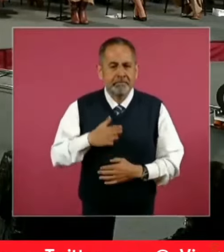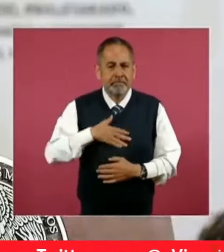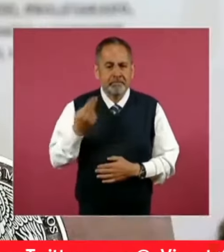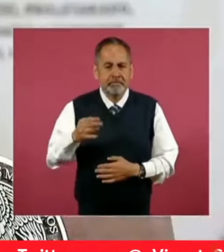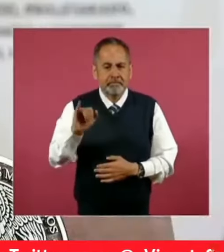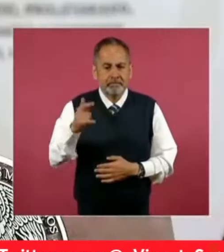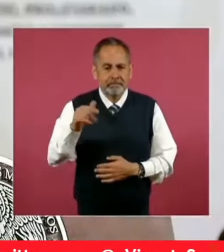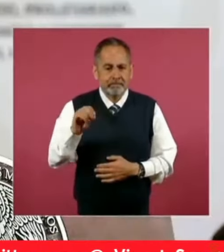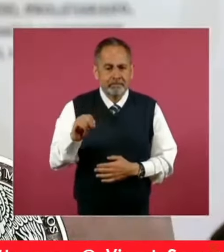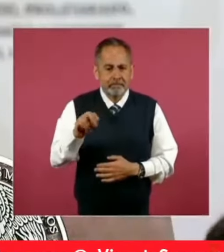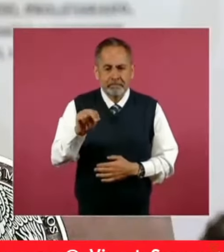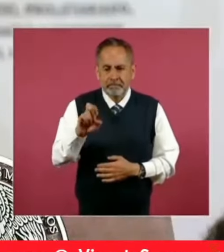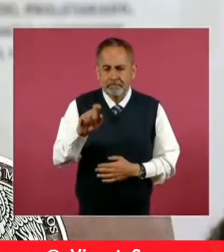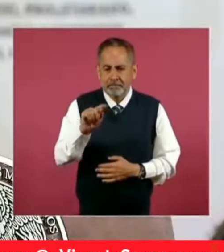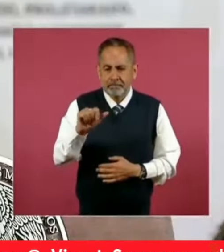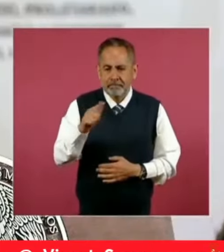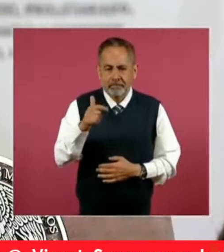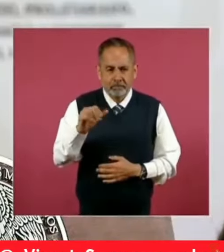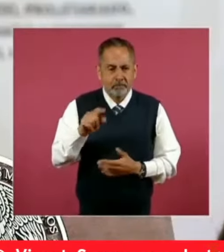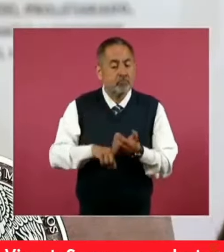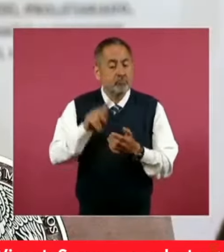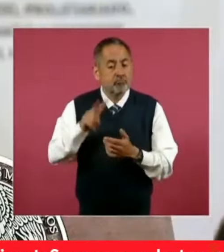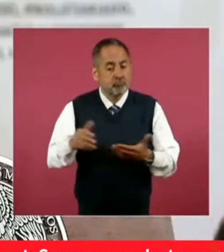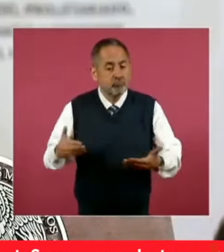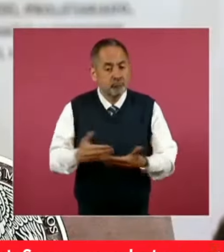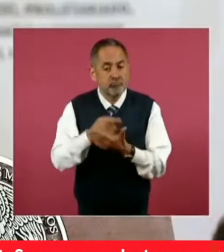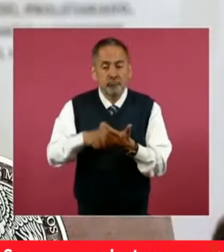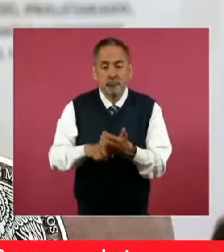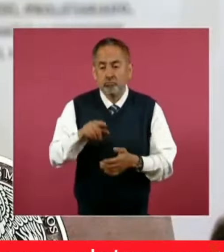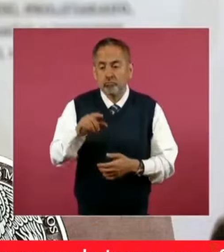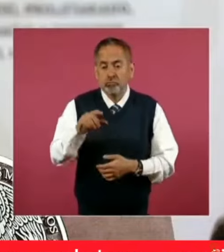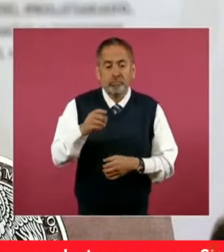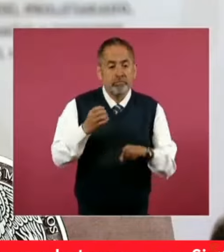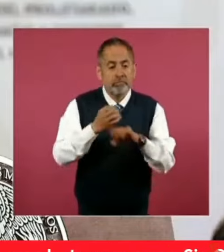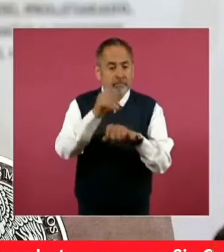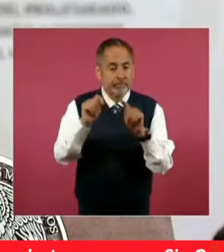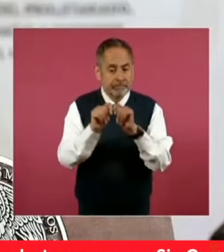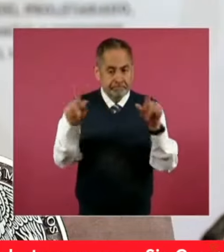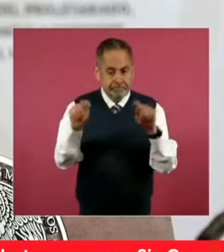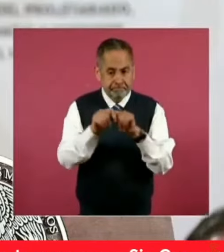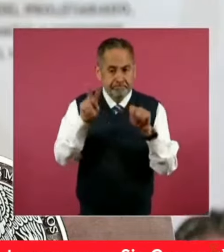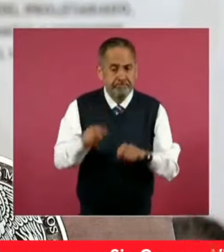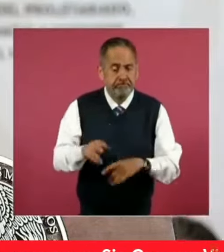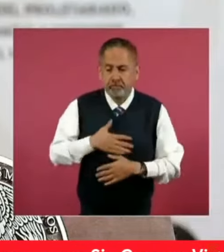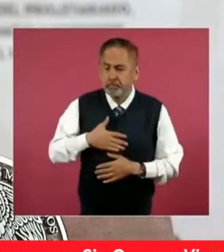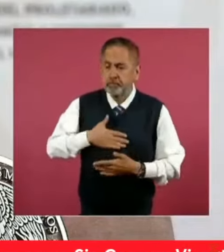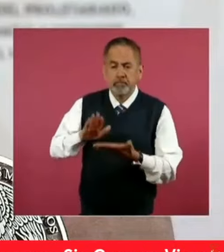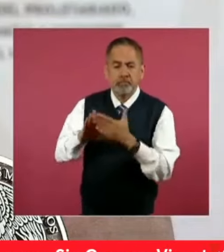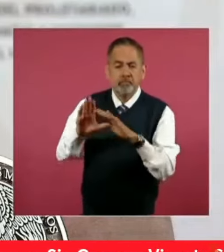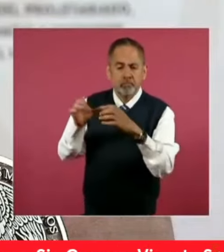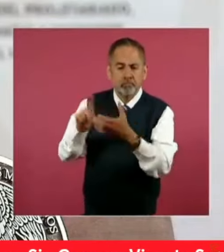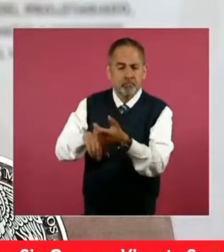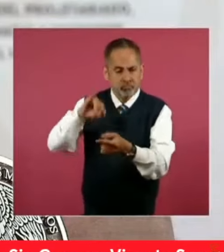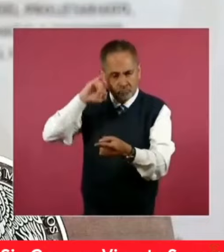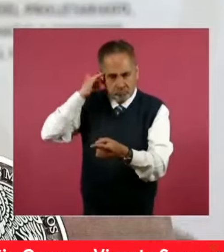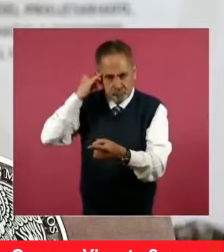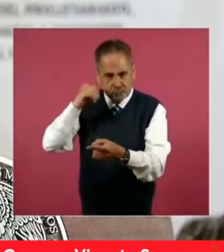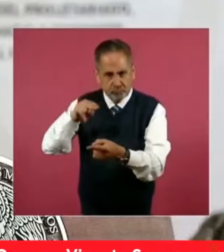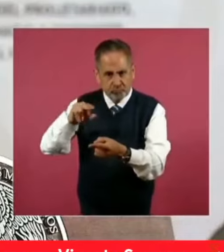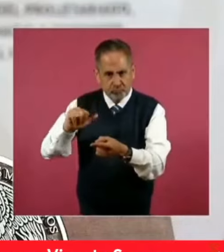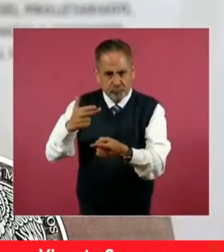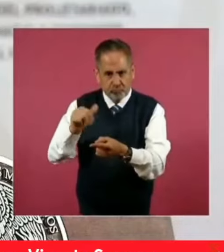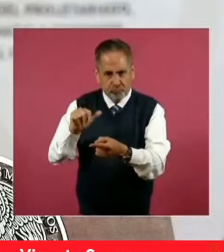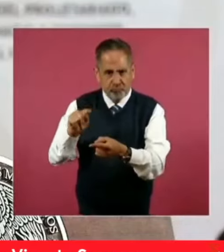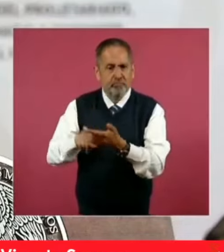es Ignacio Netzahualcoyotl Nava, soy originario de Contla de Juancomachi, en el estado de Tlaxcala. Somos una comunidad indígena nahua